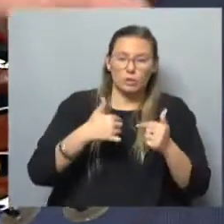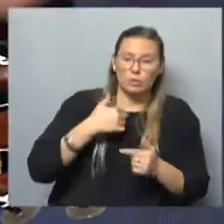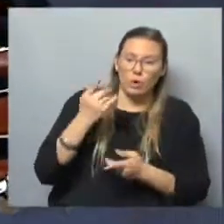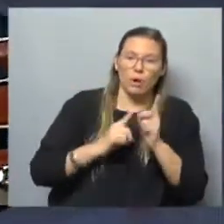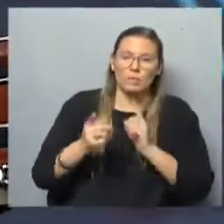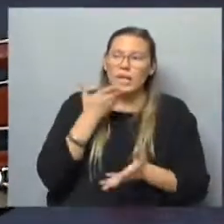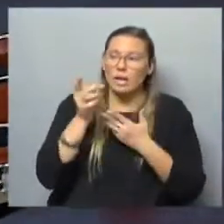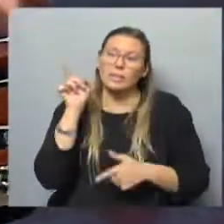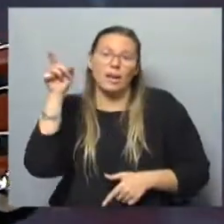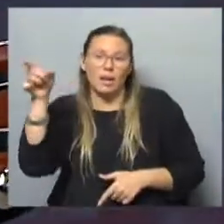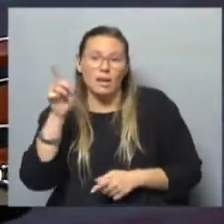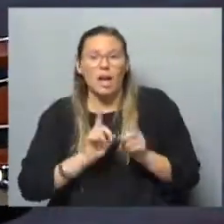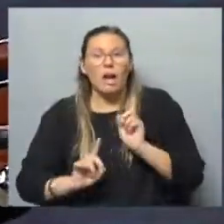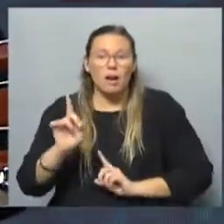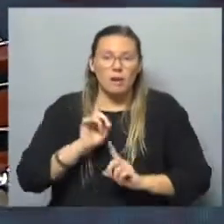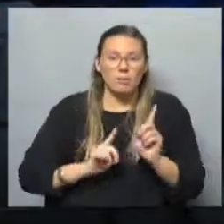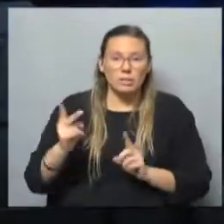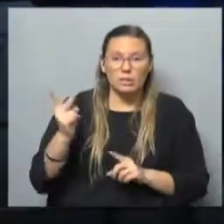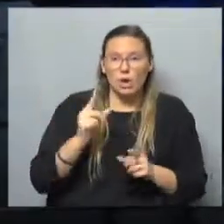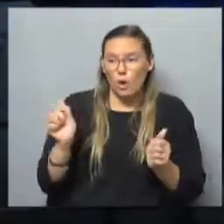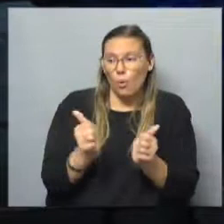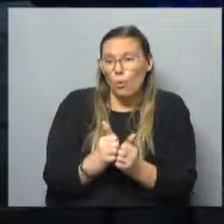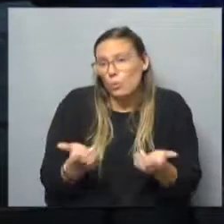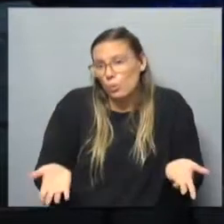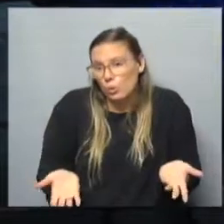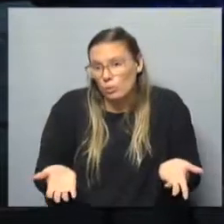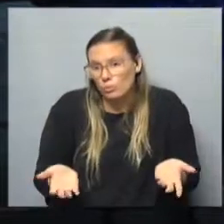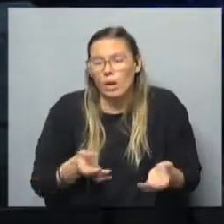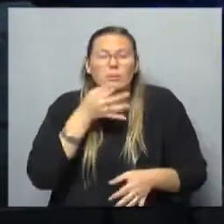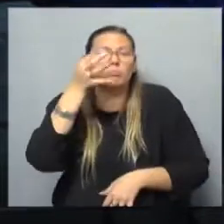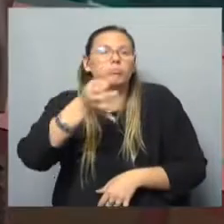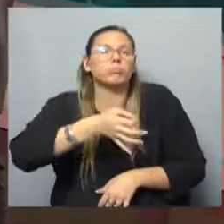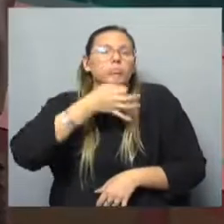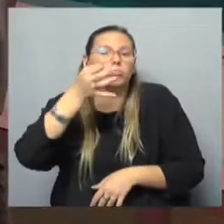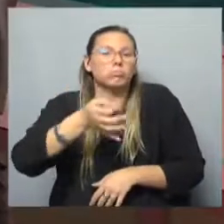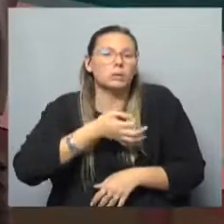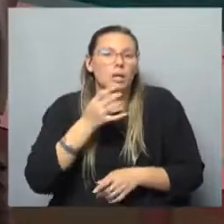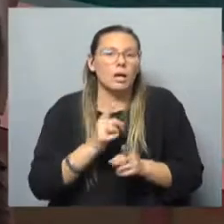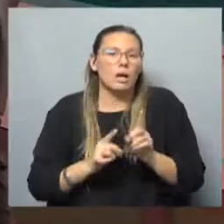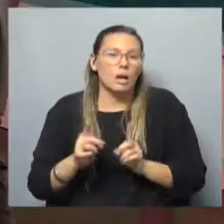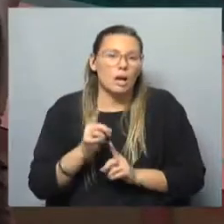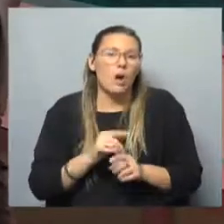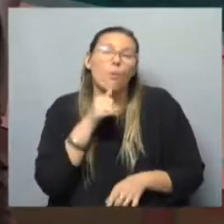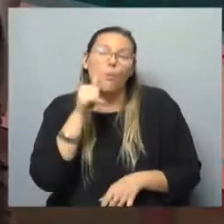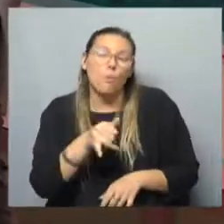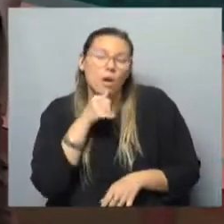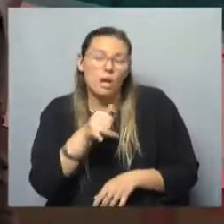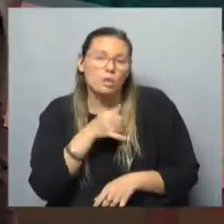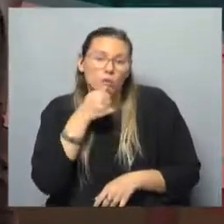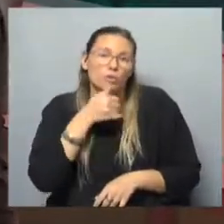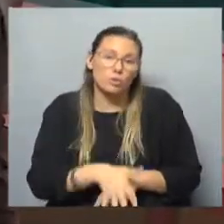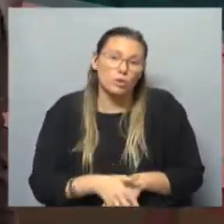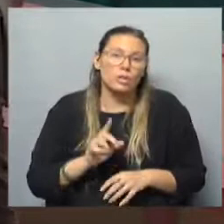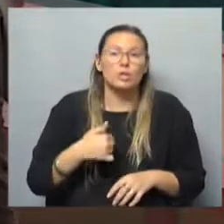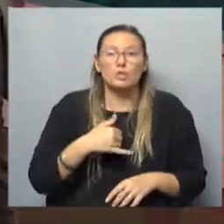canta una él, a veces cantamos juntos. En el medio de alguna anécdota también. Anécdota.